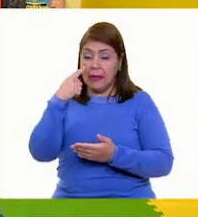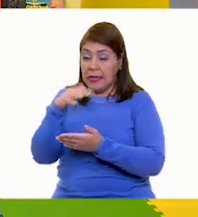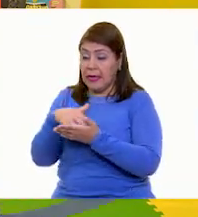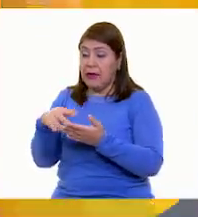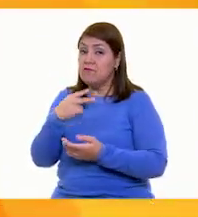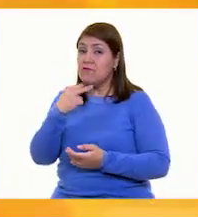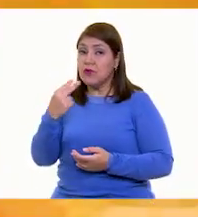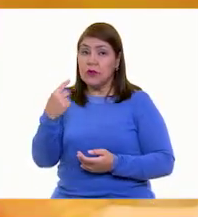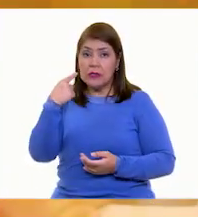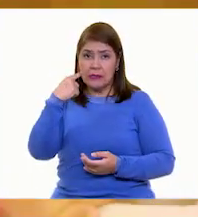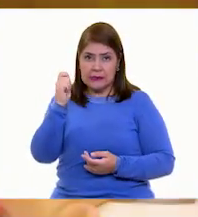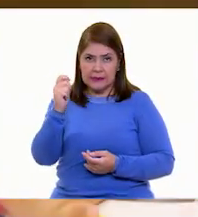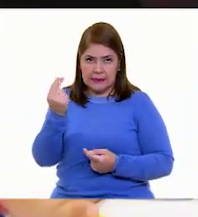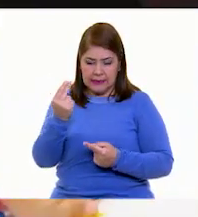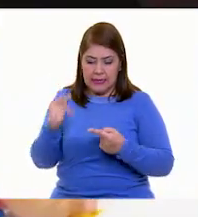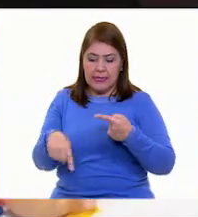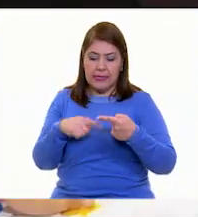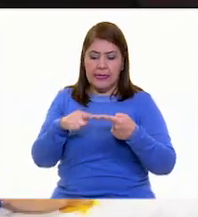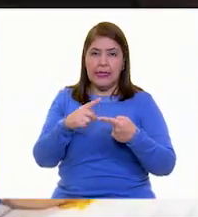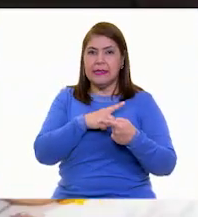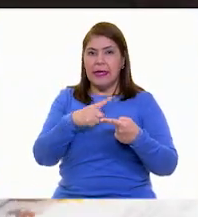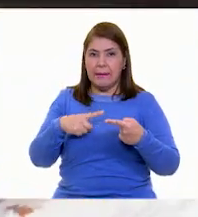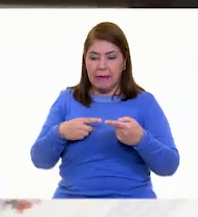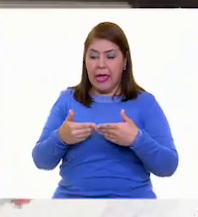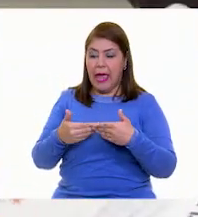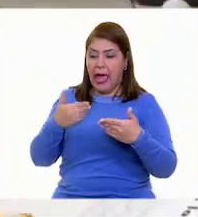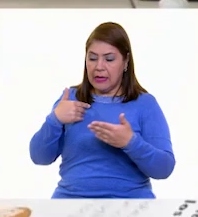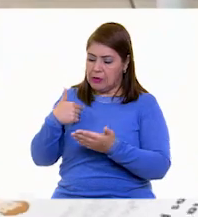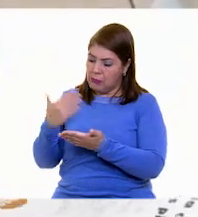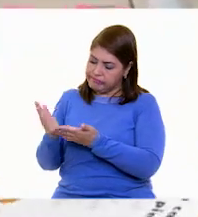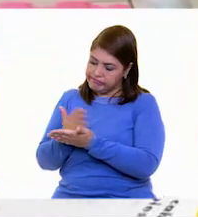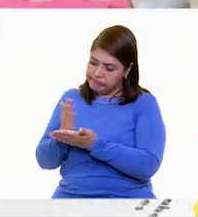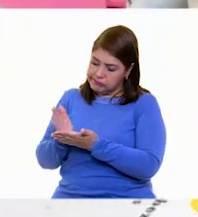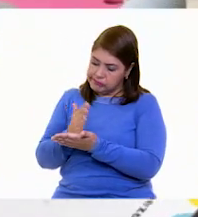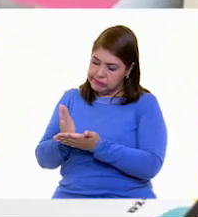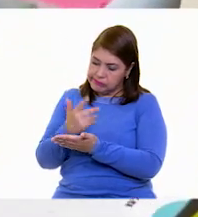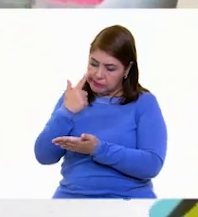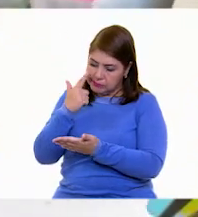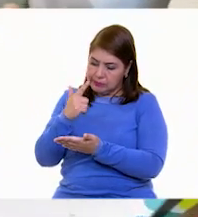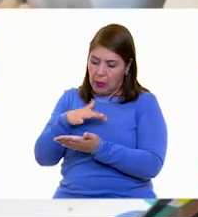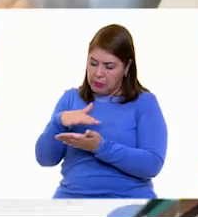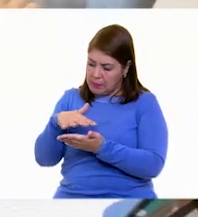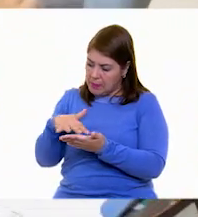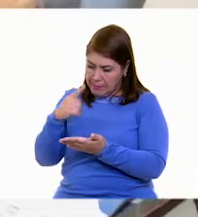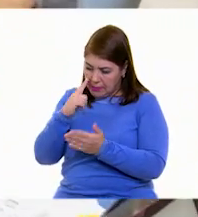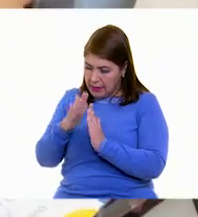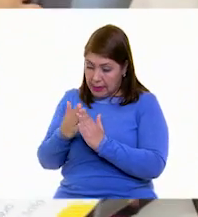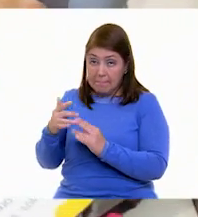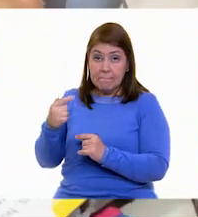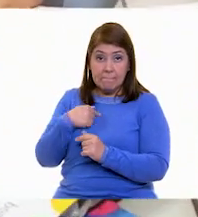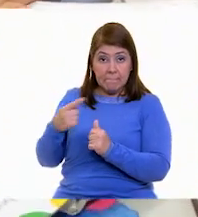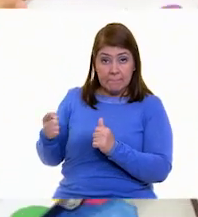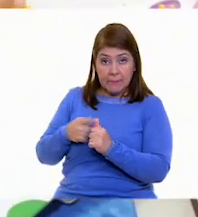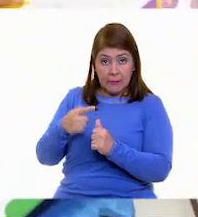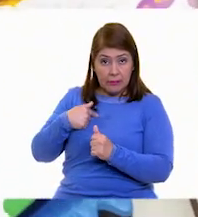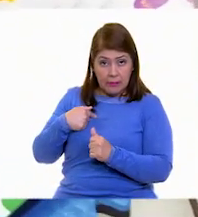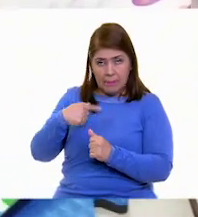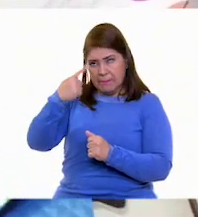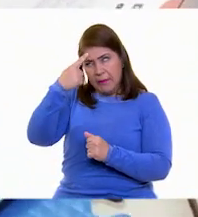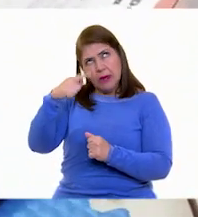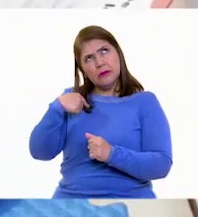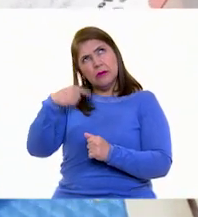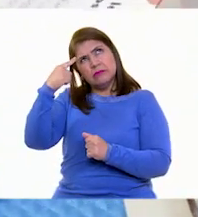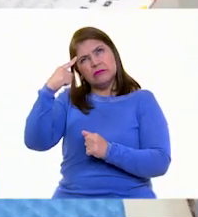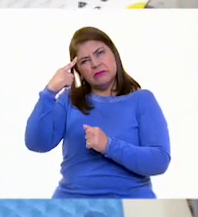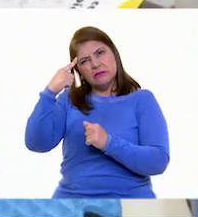necesario revisar los libros con anticipación. Es decir, primero los leemos nosotros para